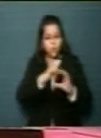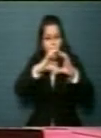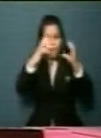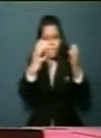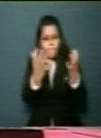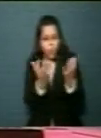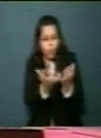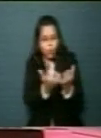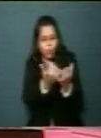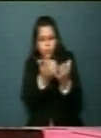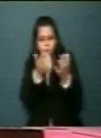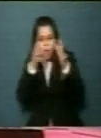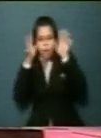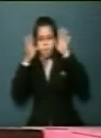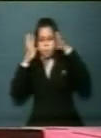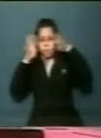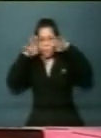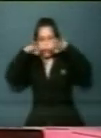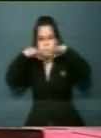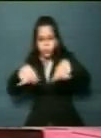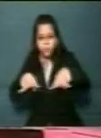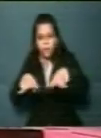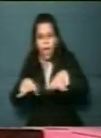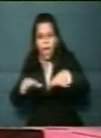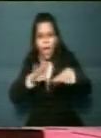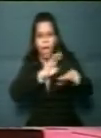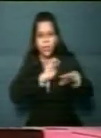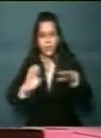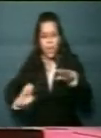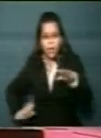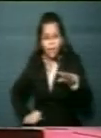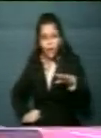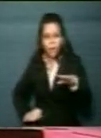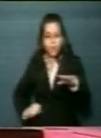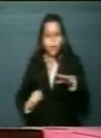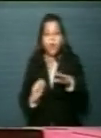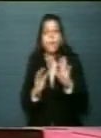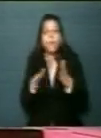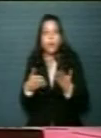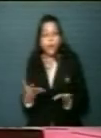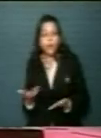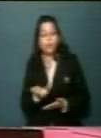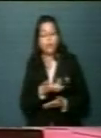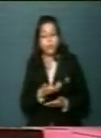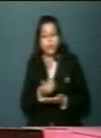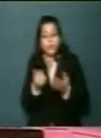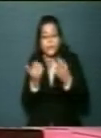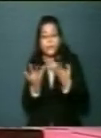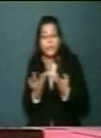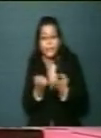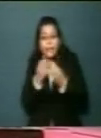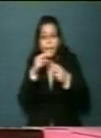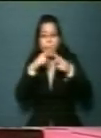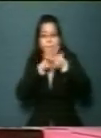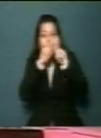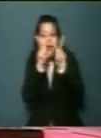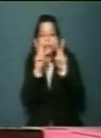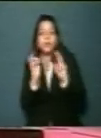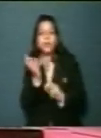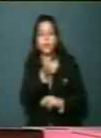la hermosa connotación positiva de ser artesanos de la paz, atendiendo así el